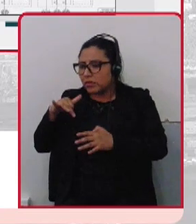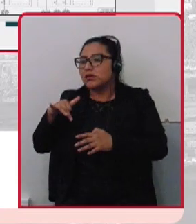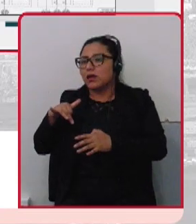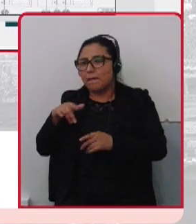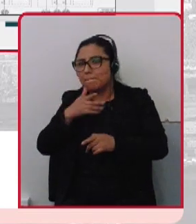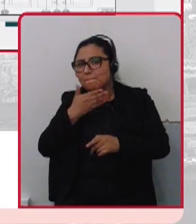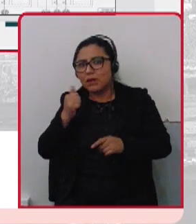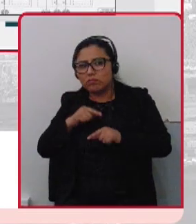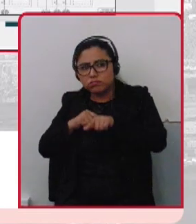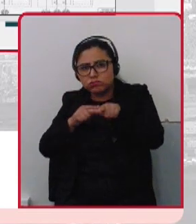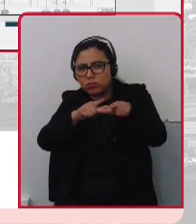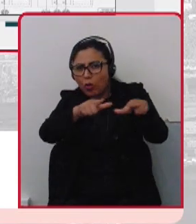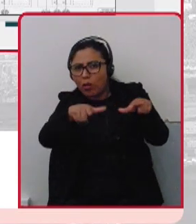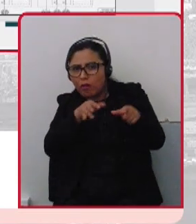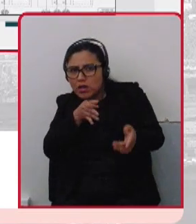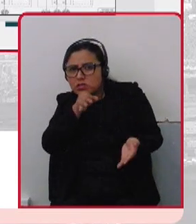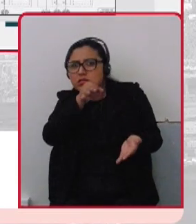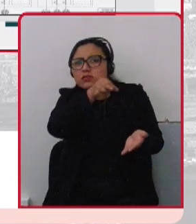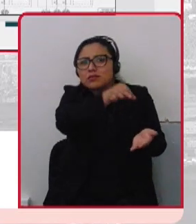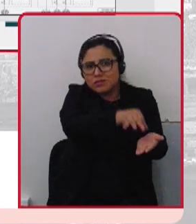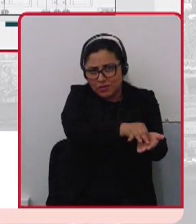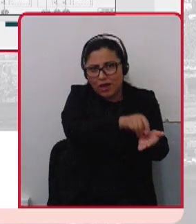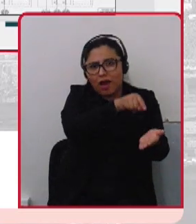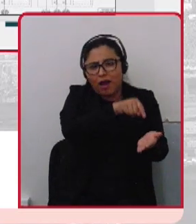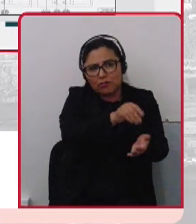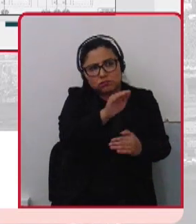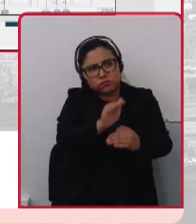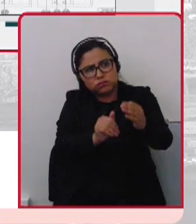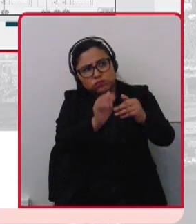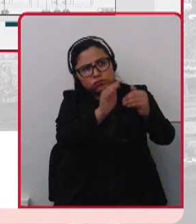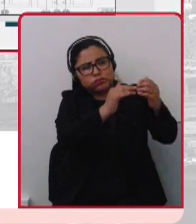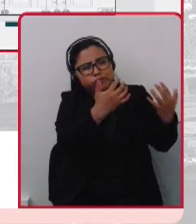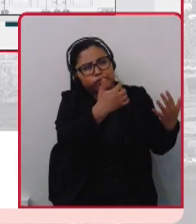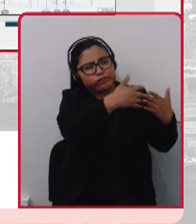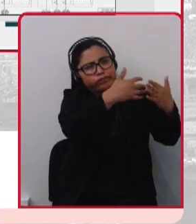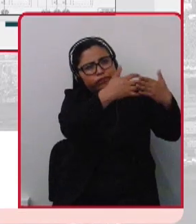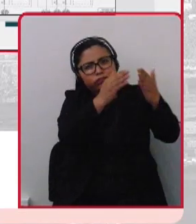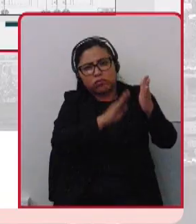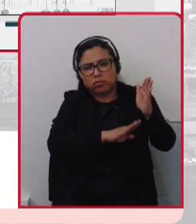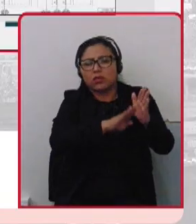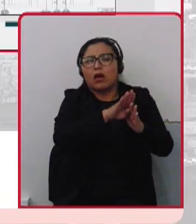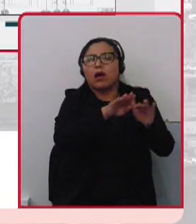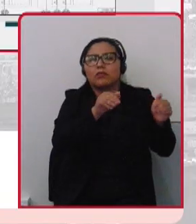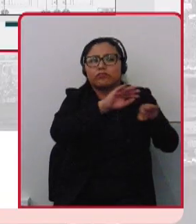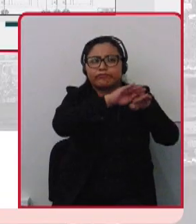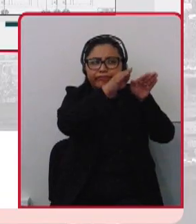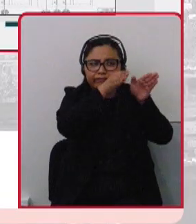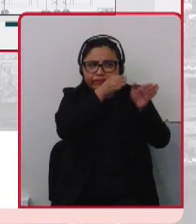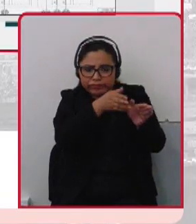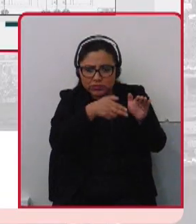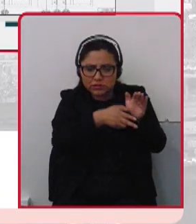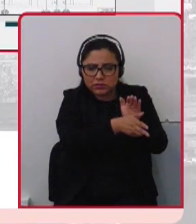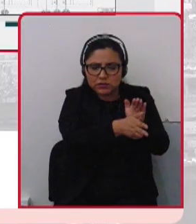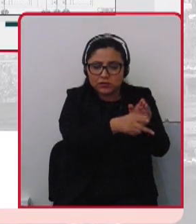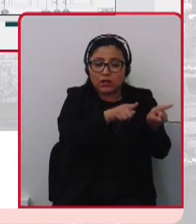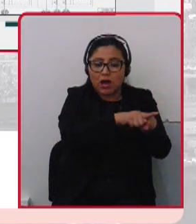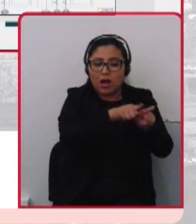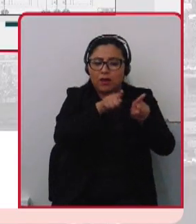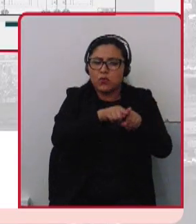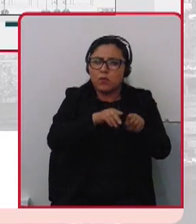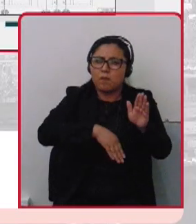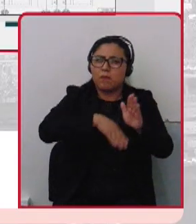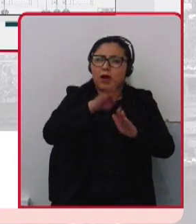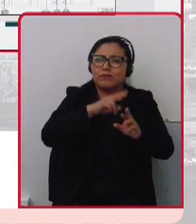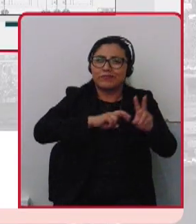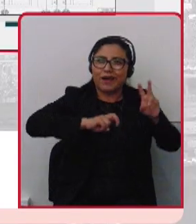zonificación geomecánica que nos permite hacer este tipo de disgregaciones para el desarrollo tunelero, ¿no? Y también incidiendo harto en lo que es